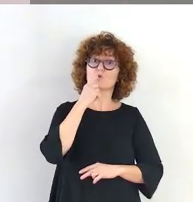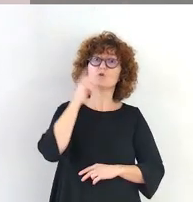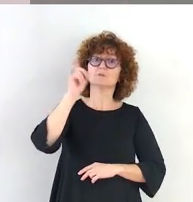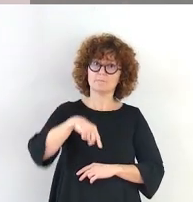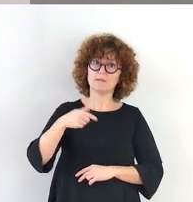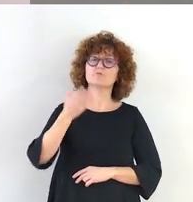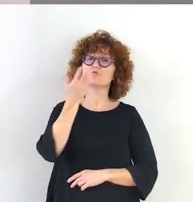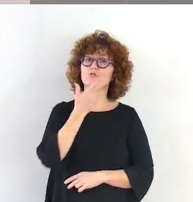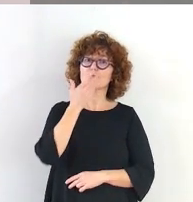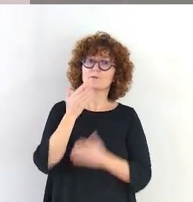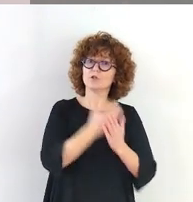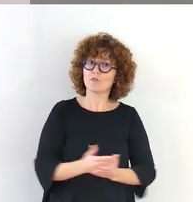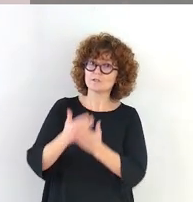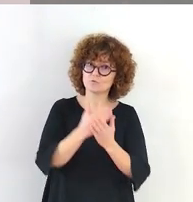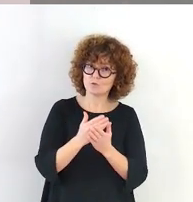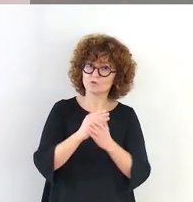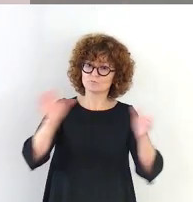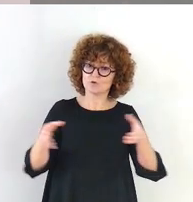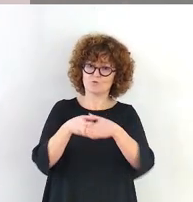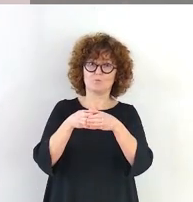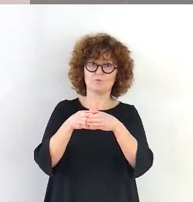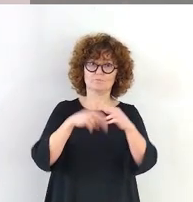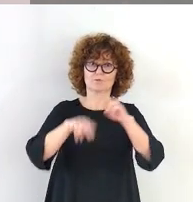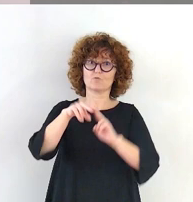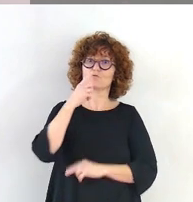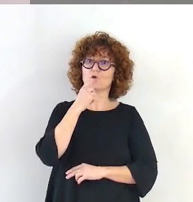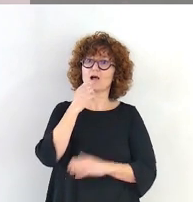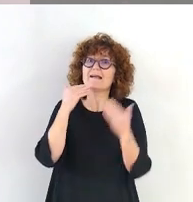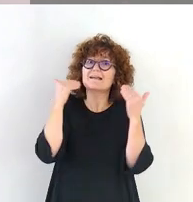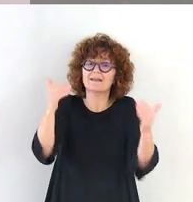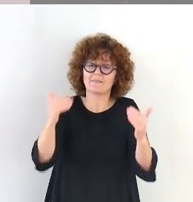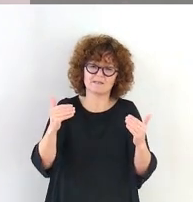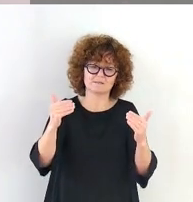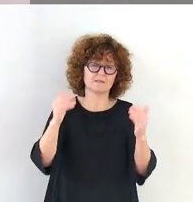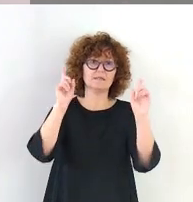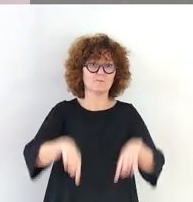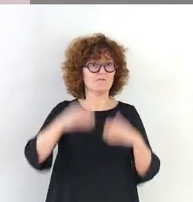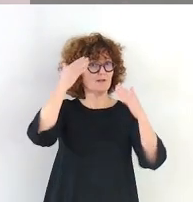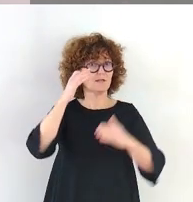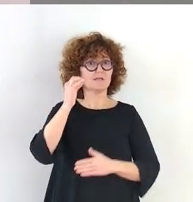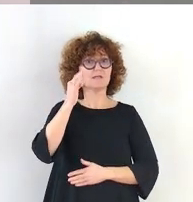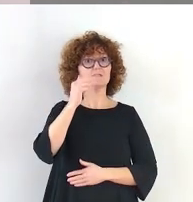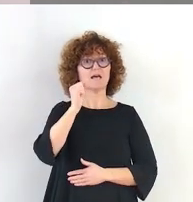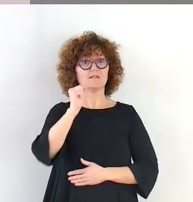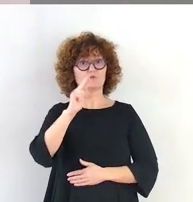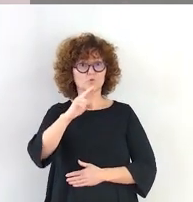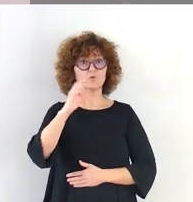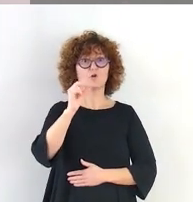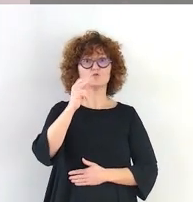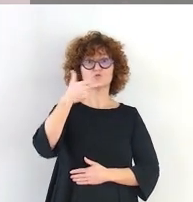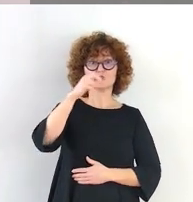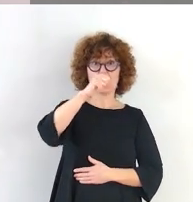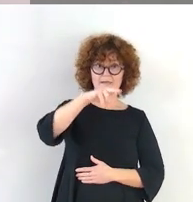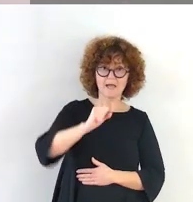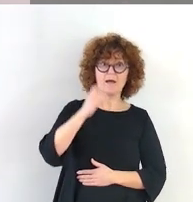estudios Muchas gracias al equipo fundación Cruz Roja Muchas gracias y felicidades satur Susana Pablo Sara